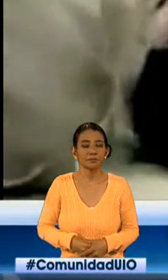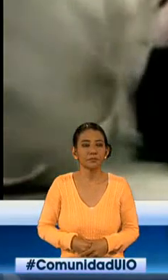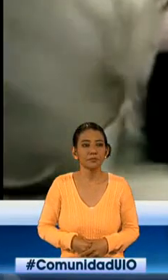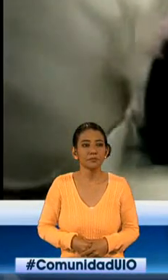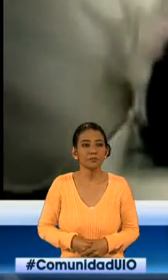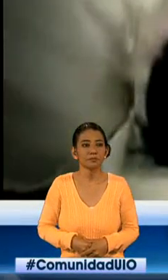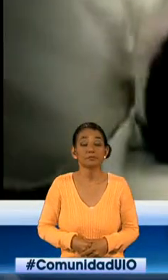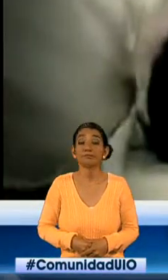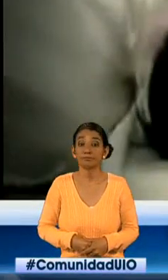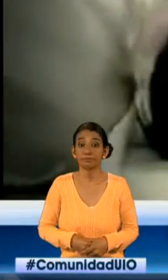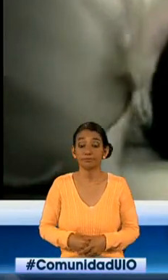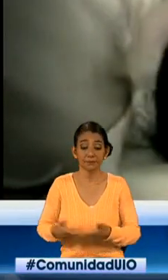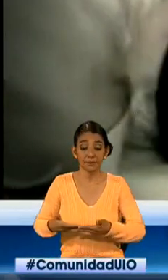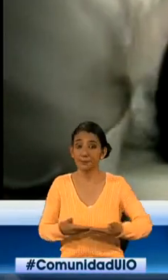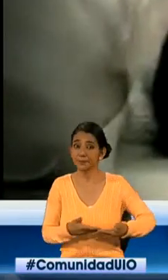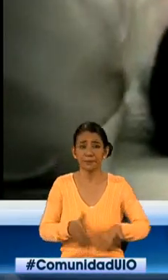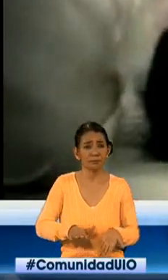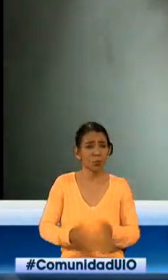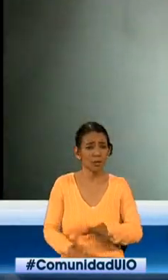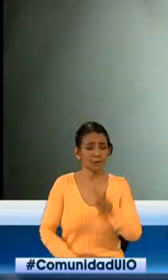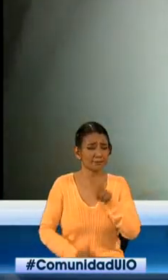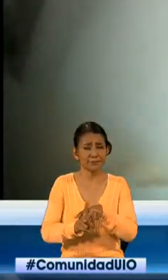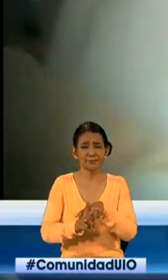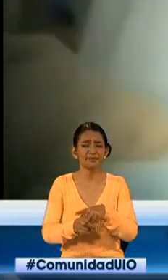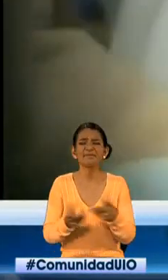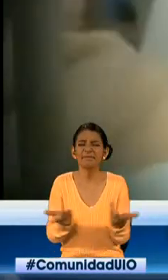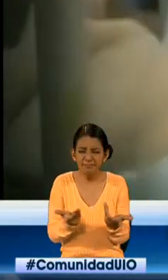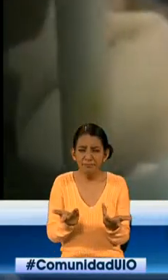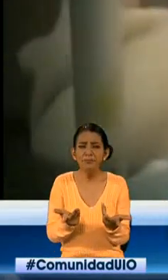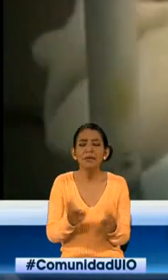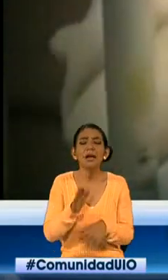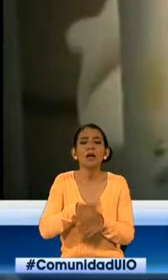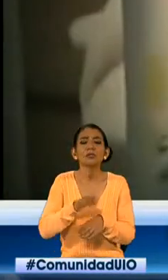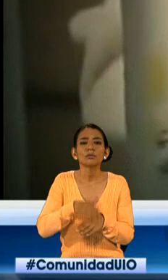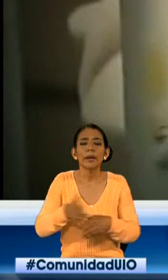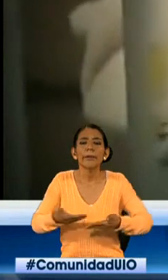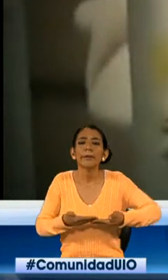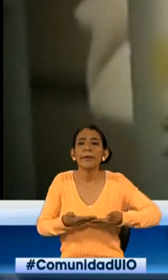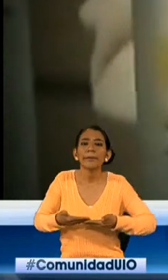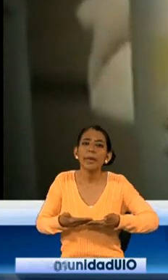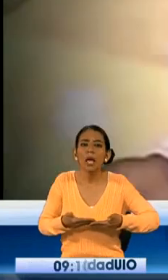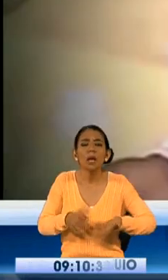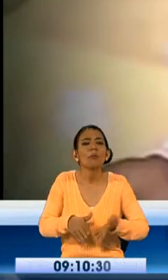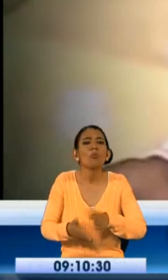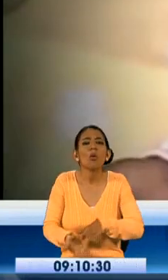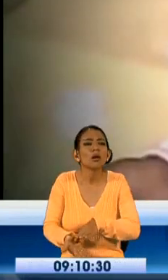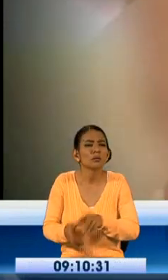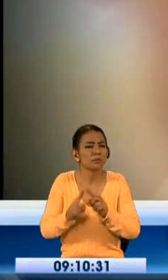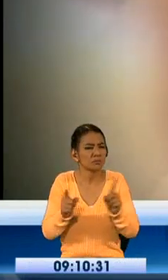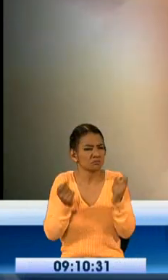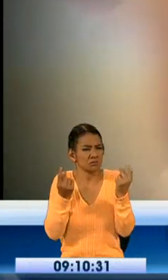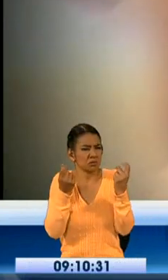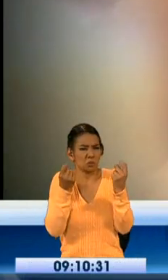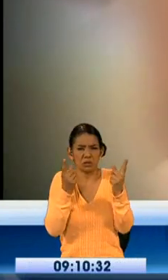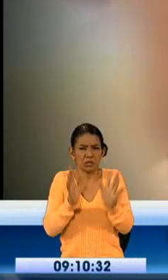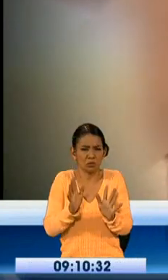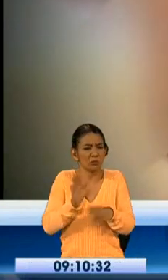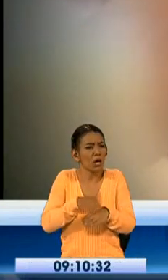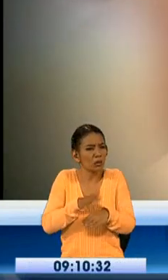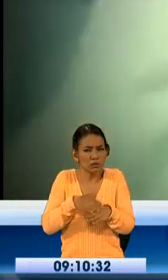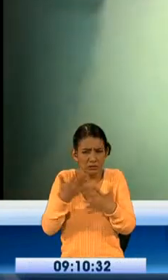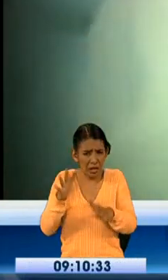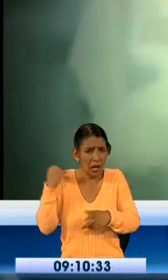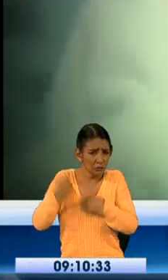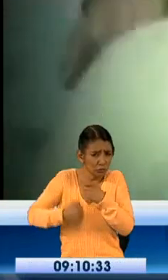La muerte súbita infantil se define como el fallecimiento repentino e inexplicable de un niño menor de 1 año. Por muchas décadas